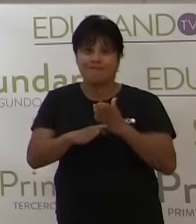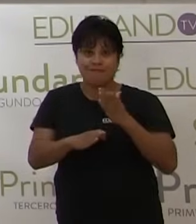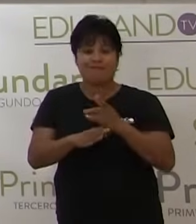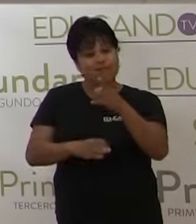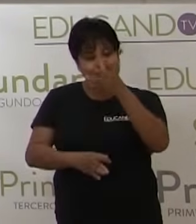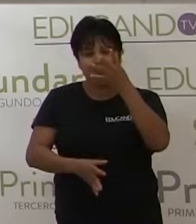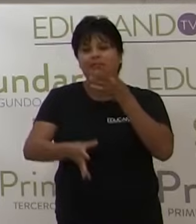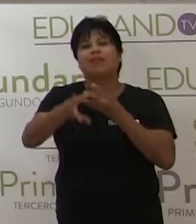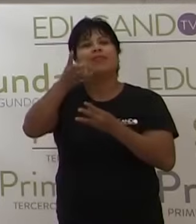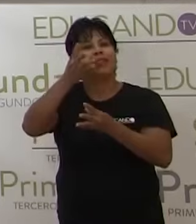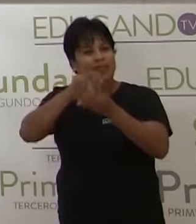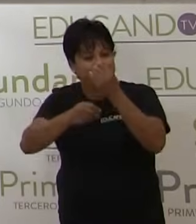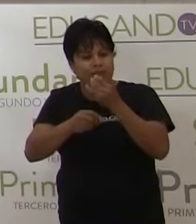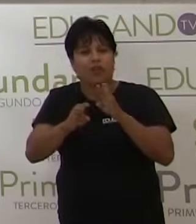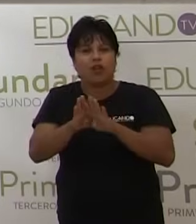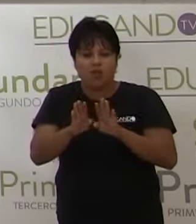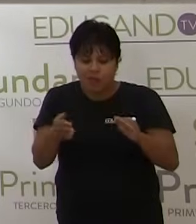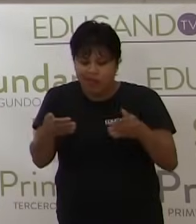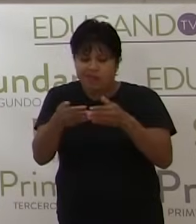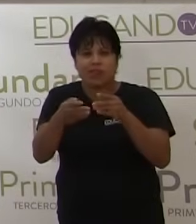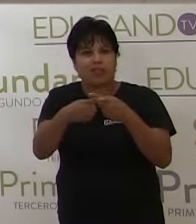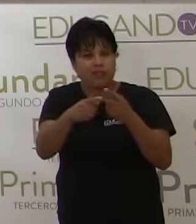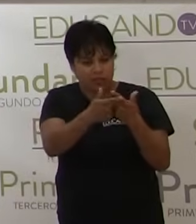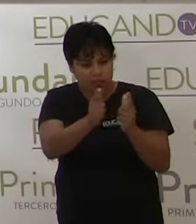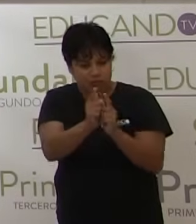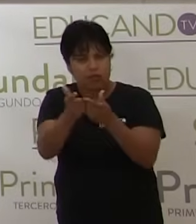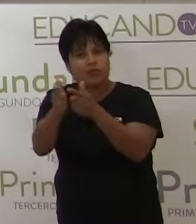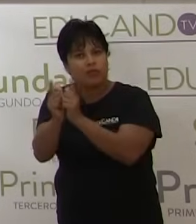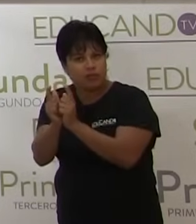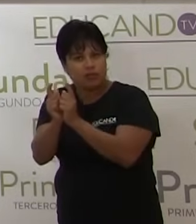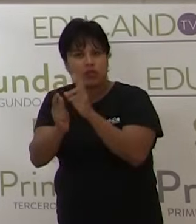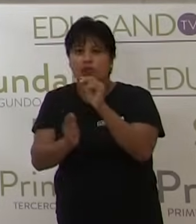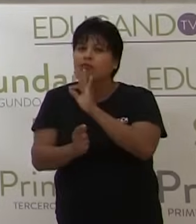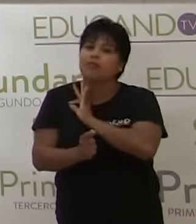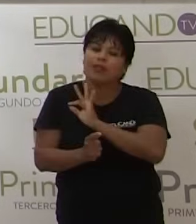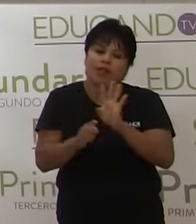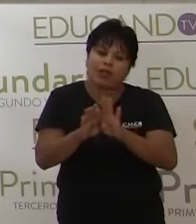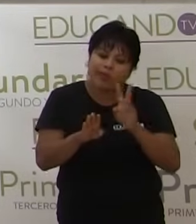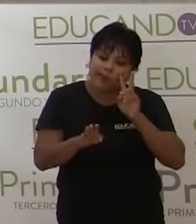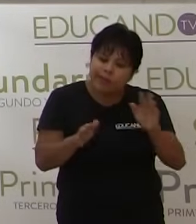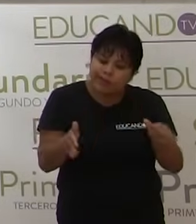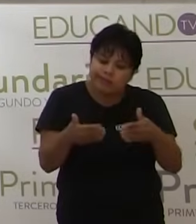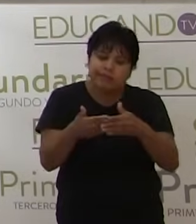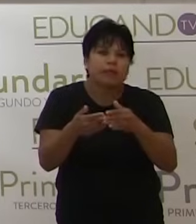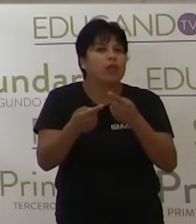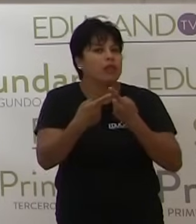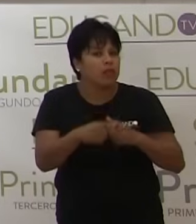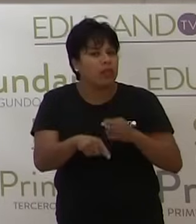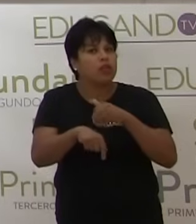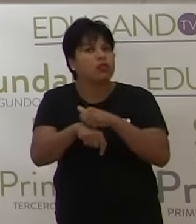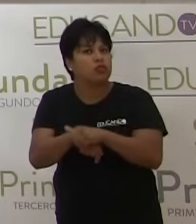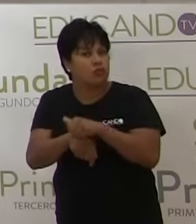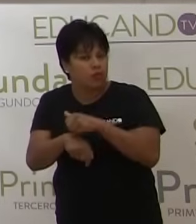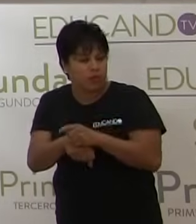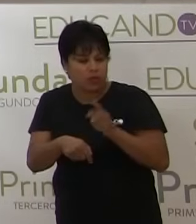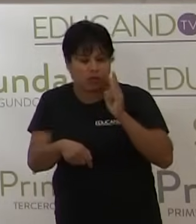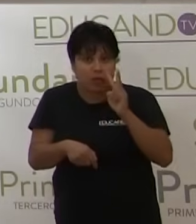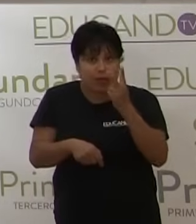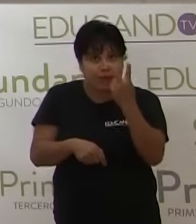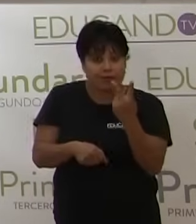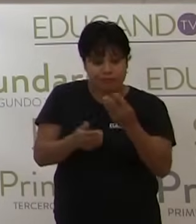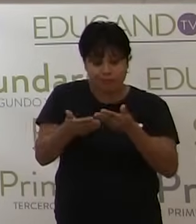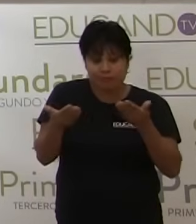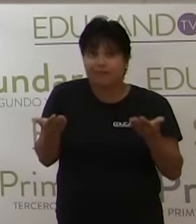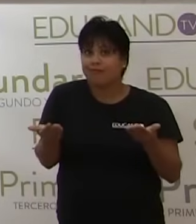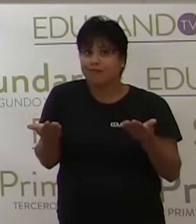hayas aprendido a comparar colecciones no podemos comparar si no tenemos dos números que ver